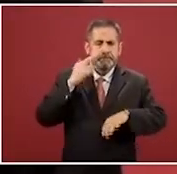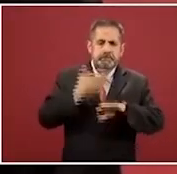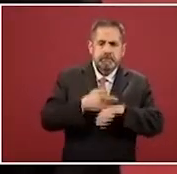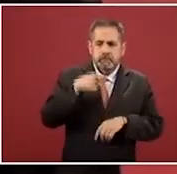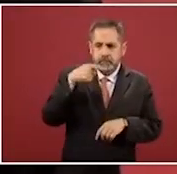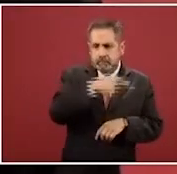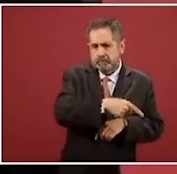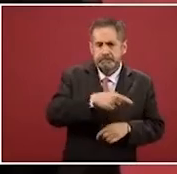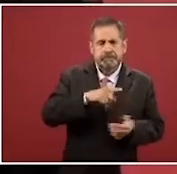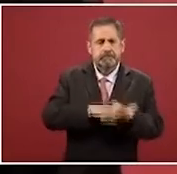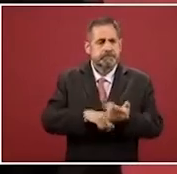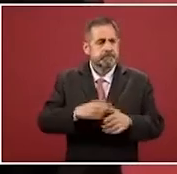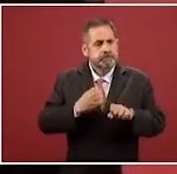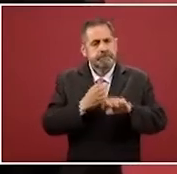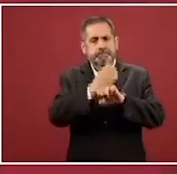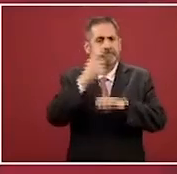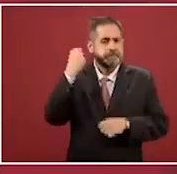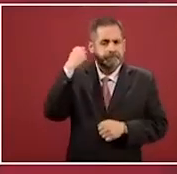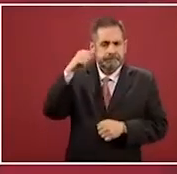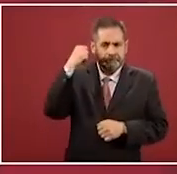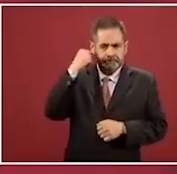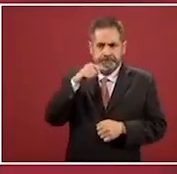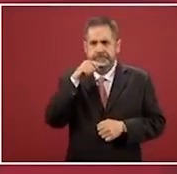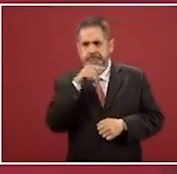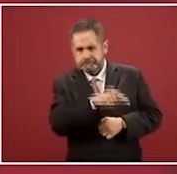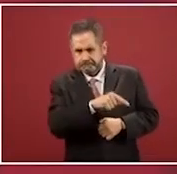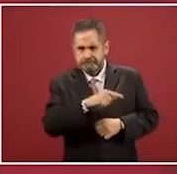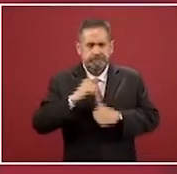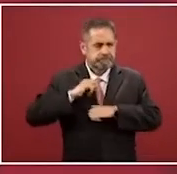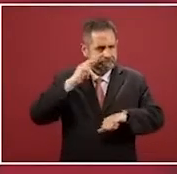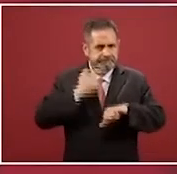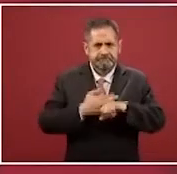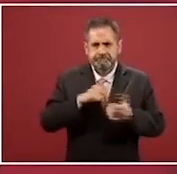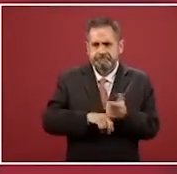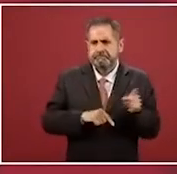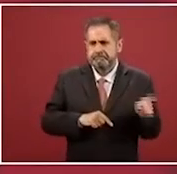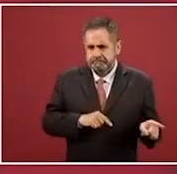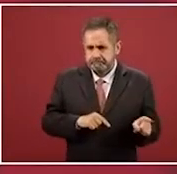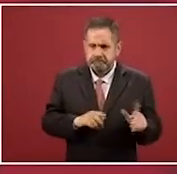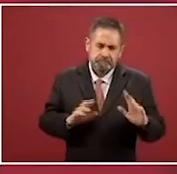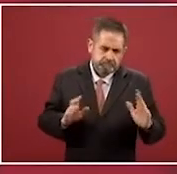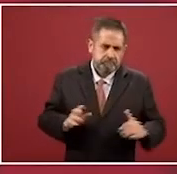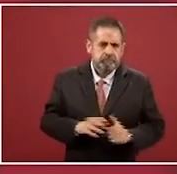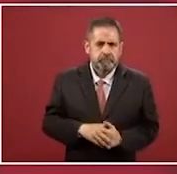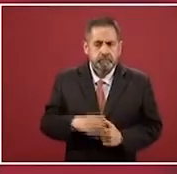gobierno estatal, a las autoridades locales, pero